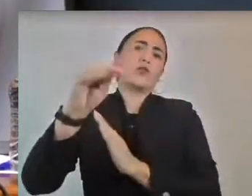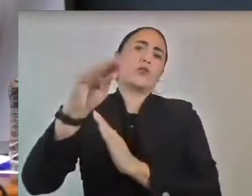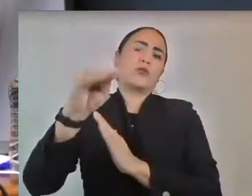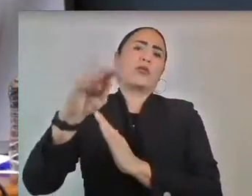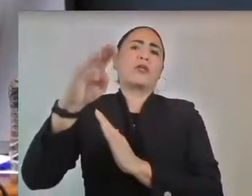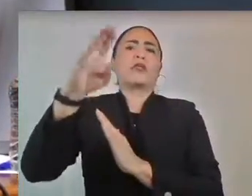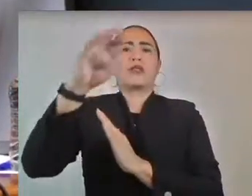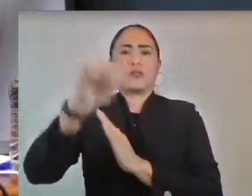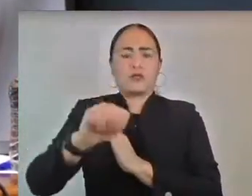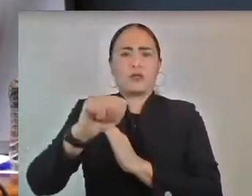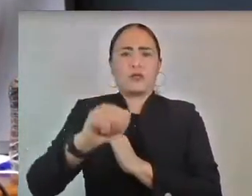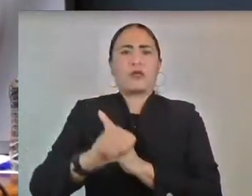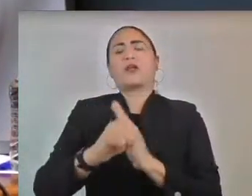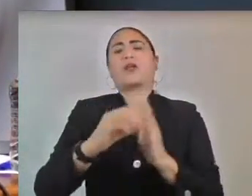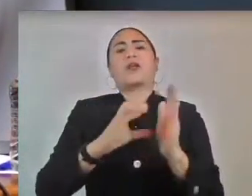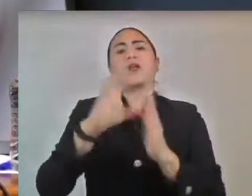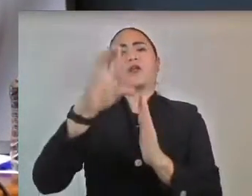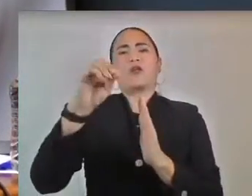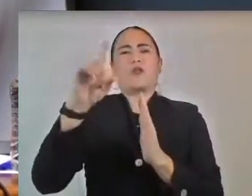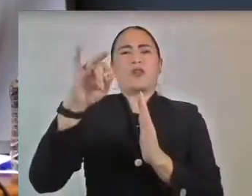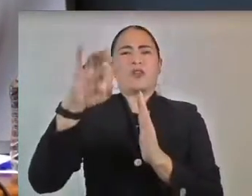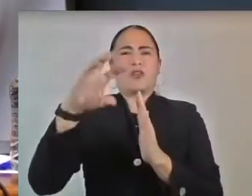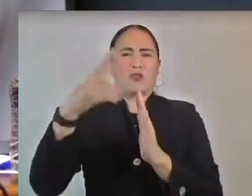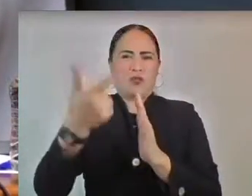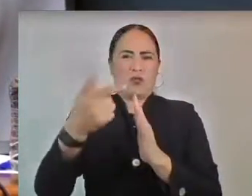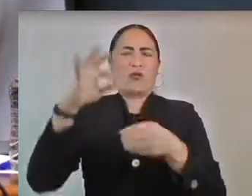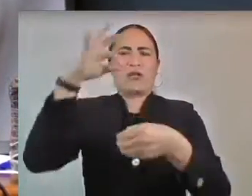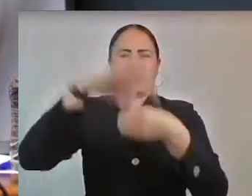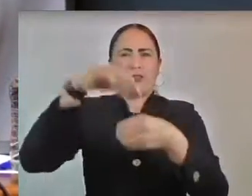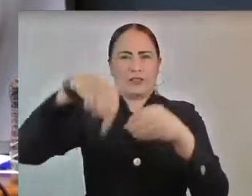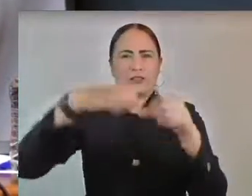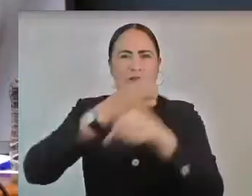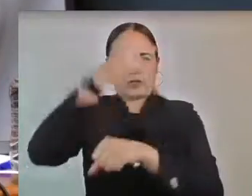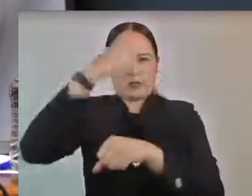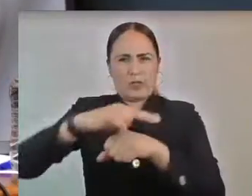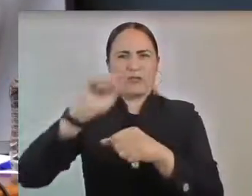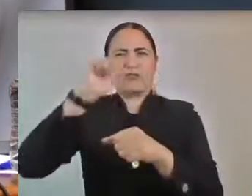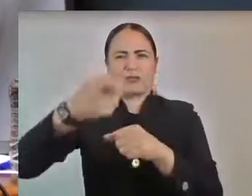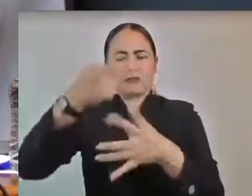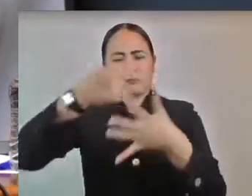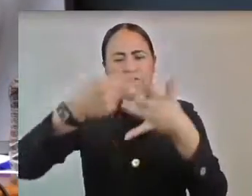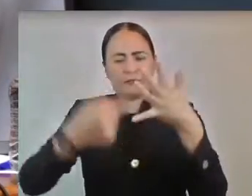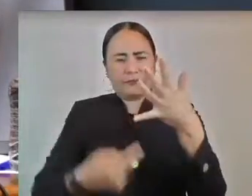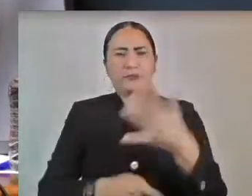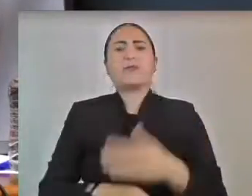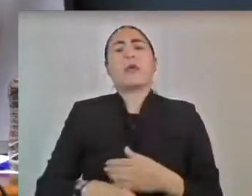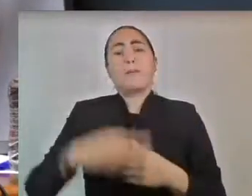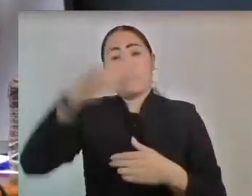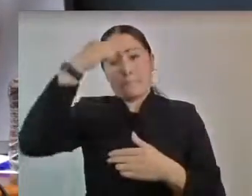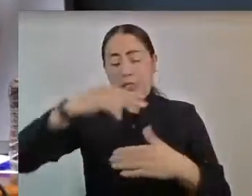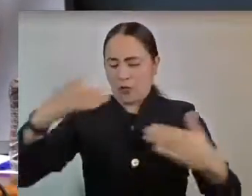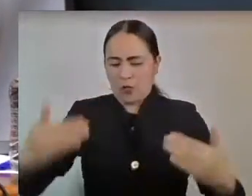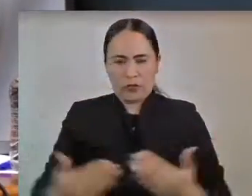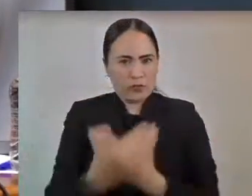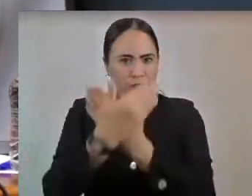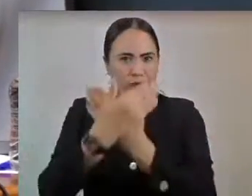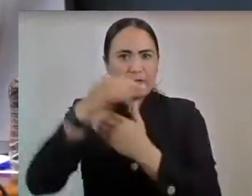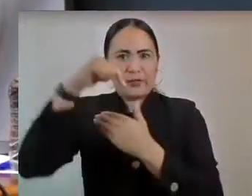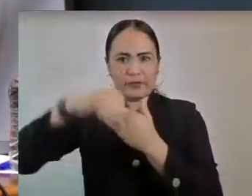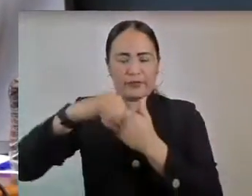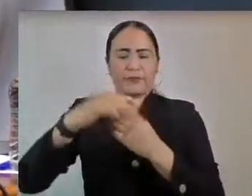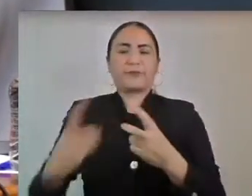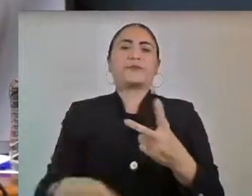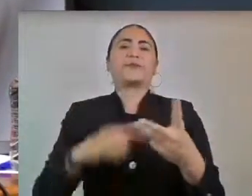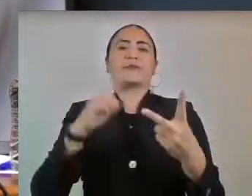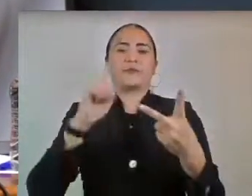Código Electoral del Estado de México y que a saber son: ser ciudadano mexicano por nacimiento, estar